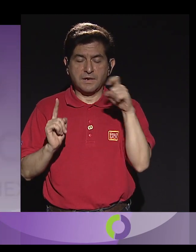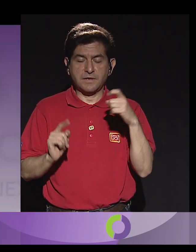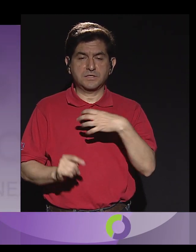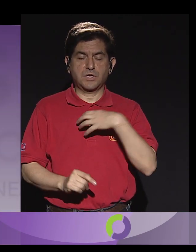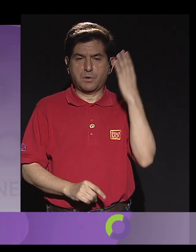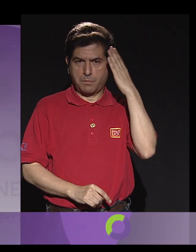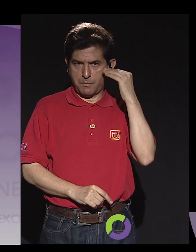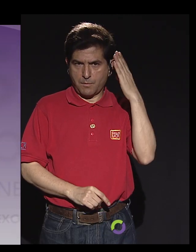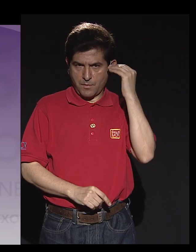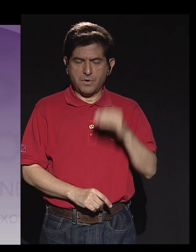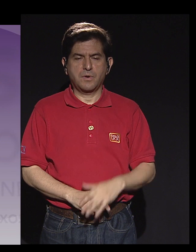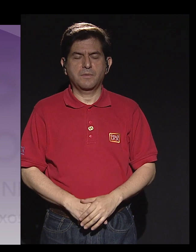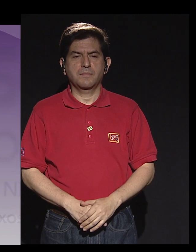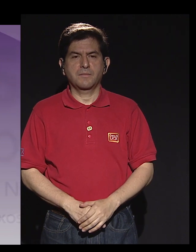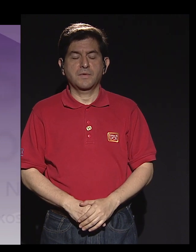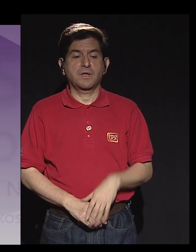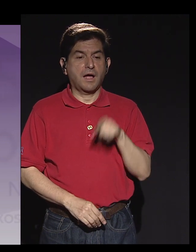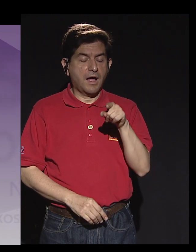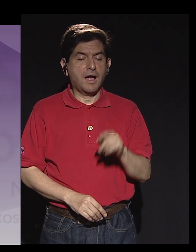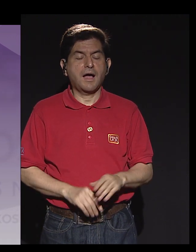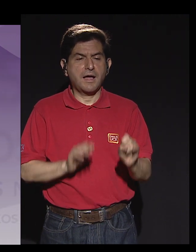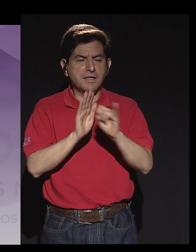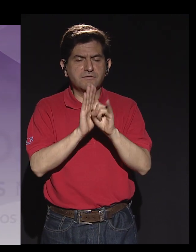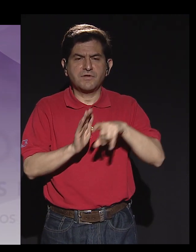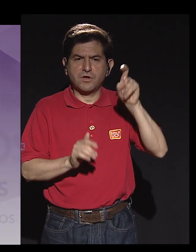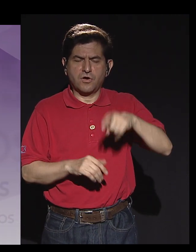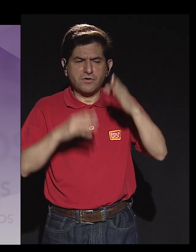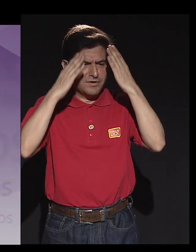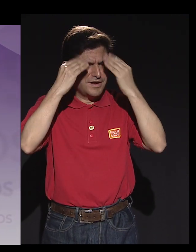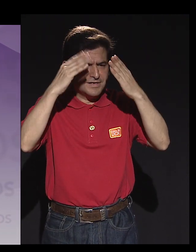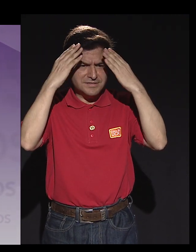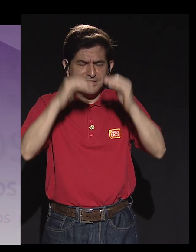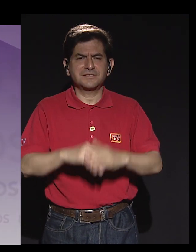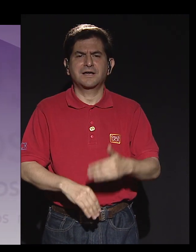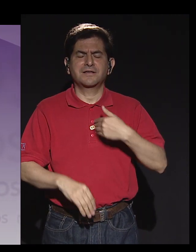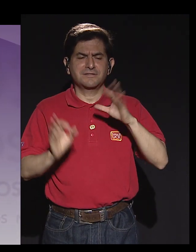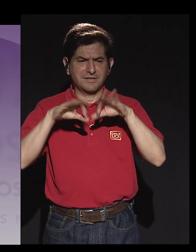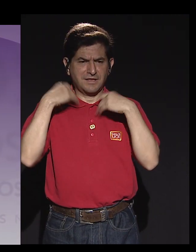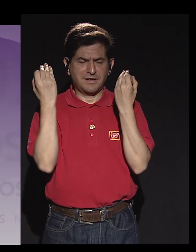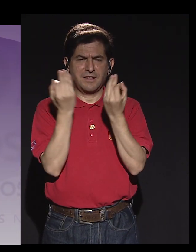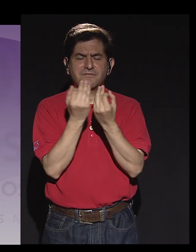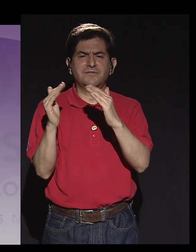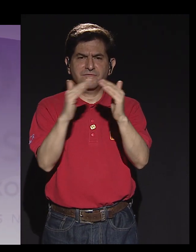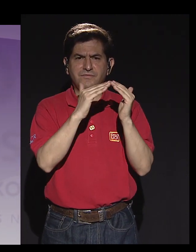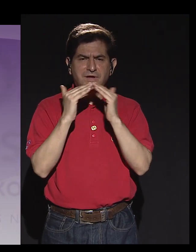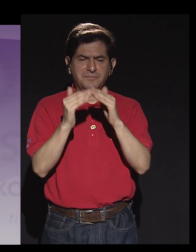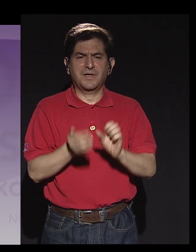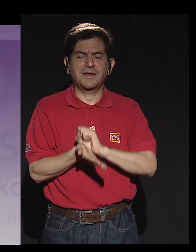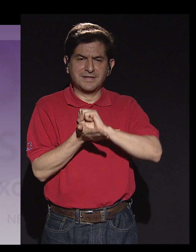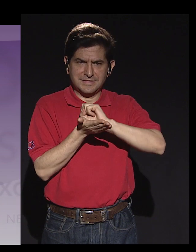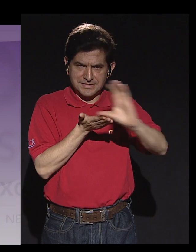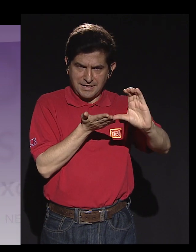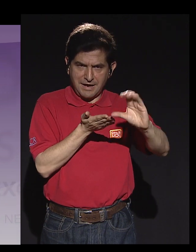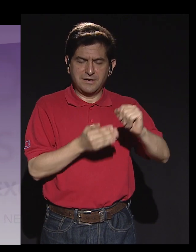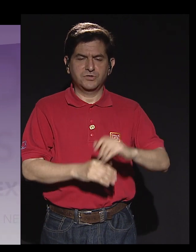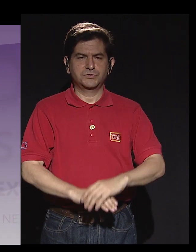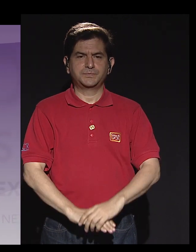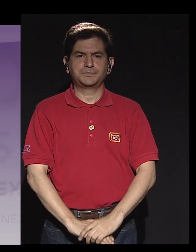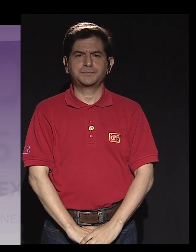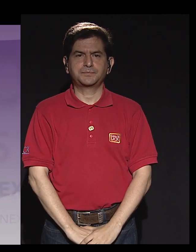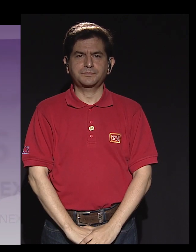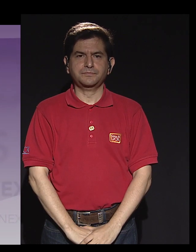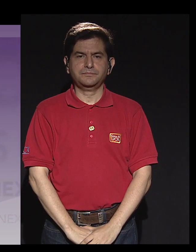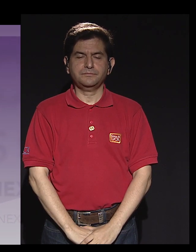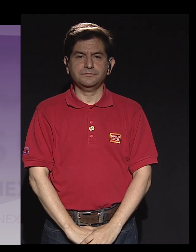tenía mi hijo. A partir de su propia experiencia, Maxi identificó la necesidad de información que tienen